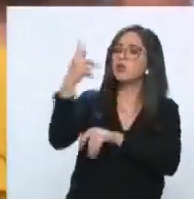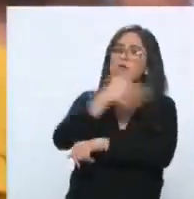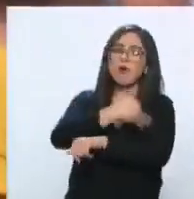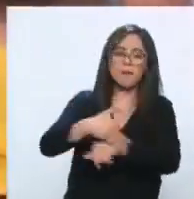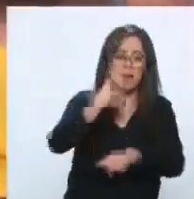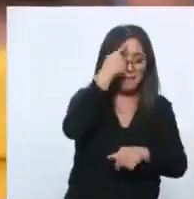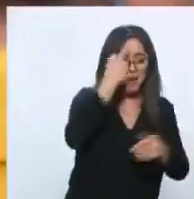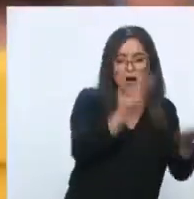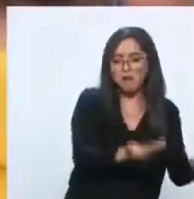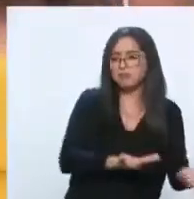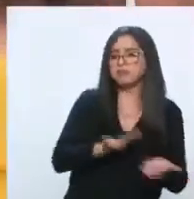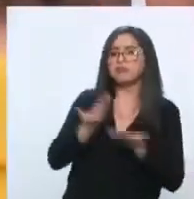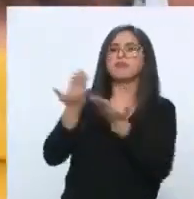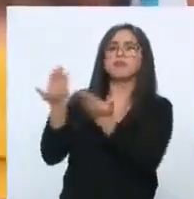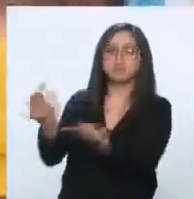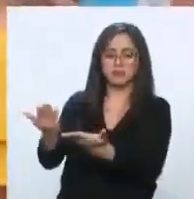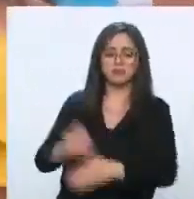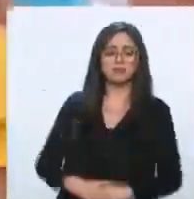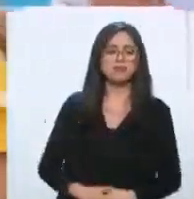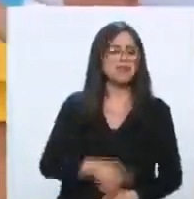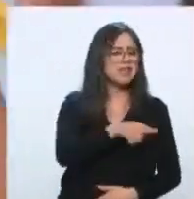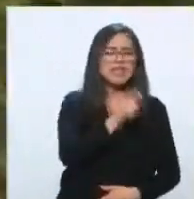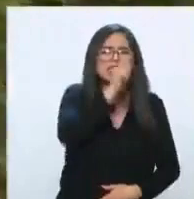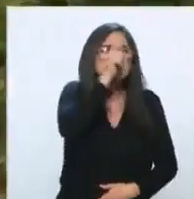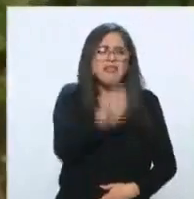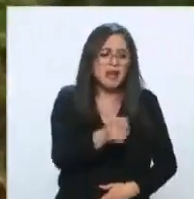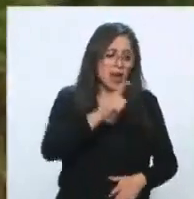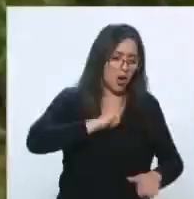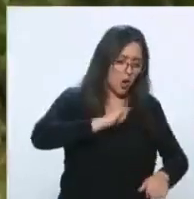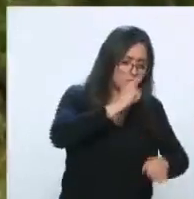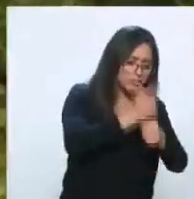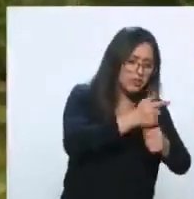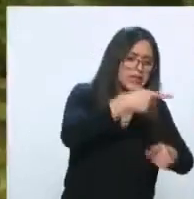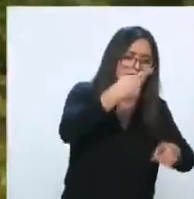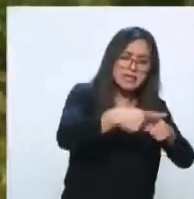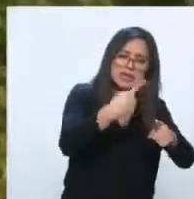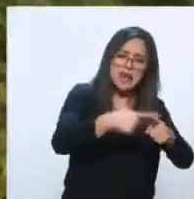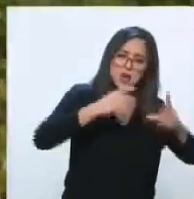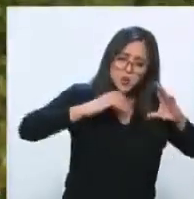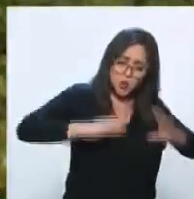ser identificado y ser entregado a los familiares? Por supuesto, ante la